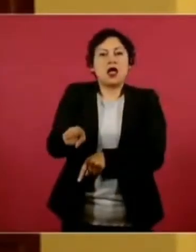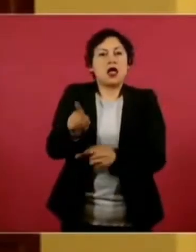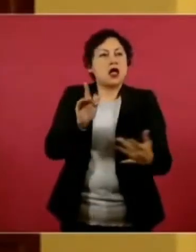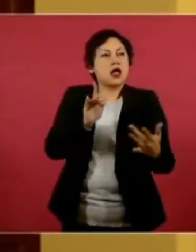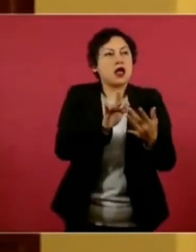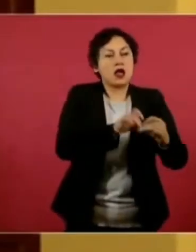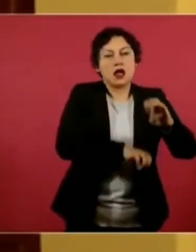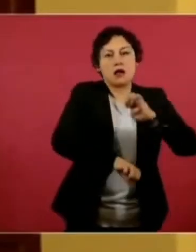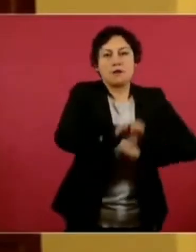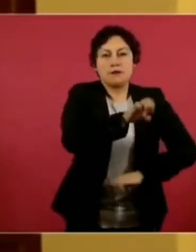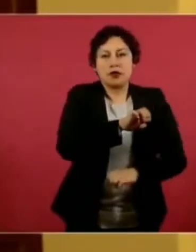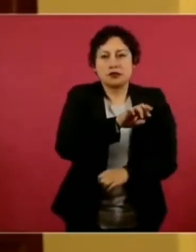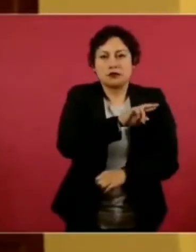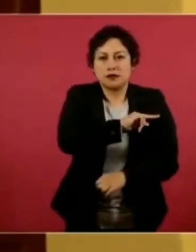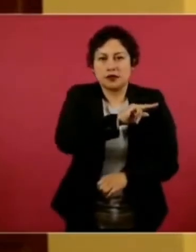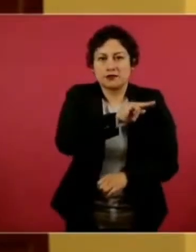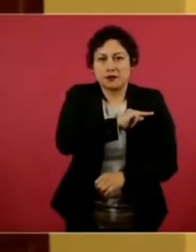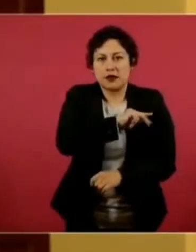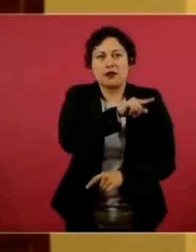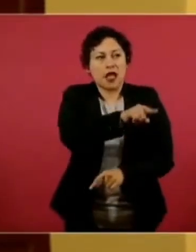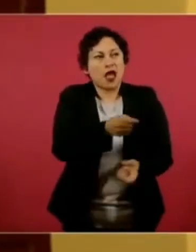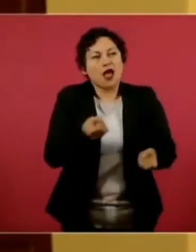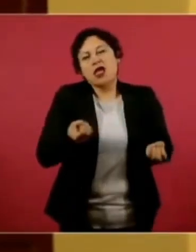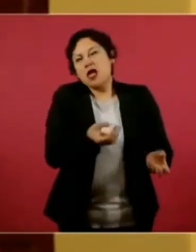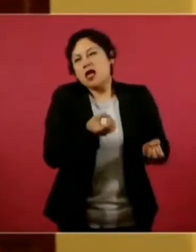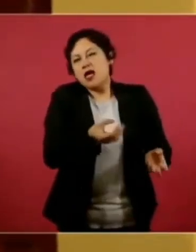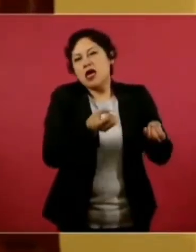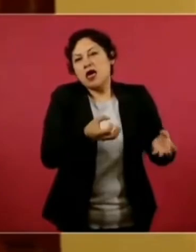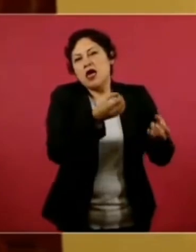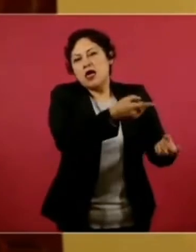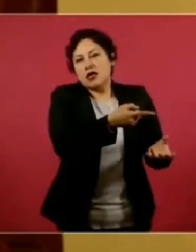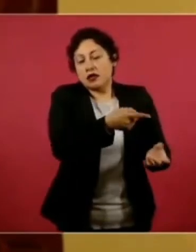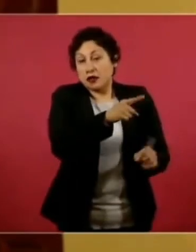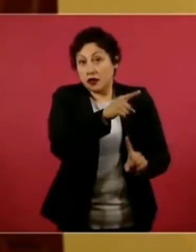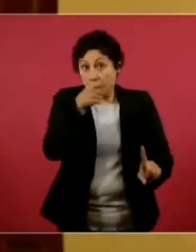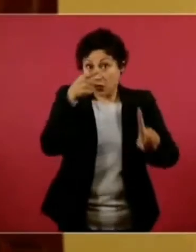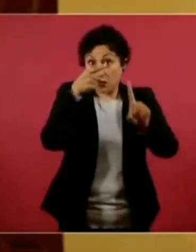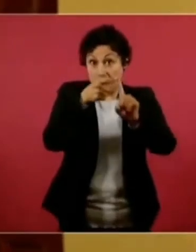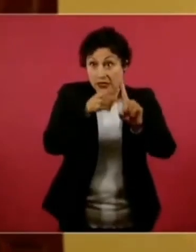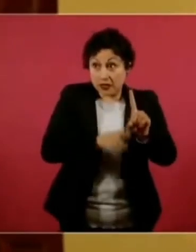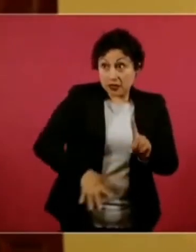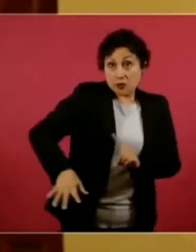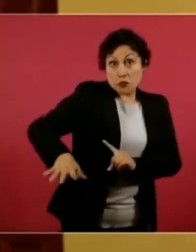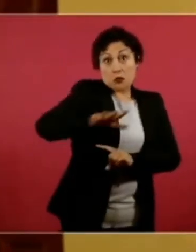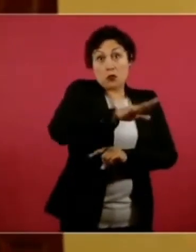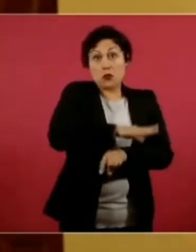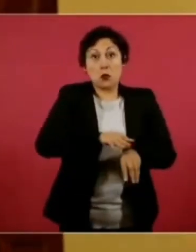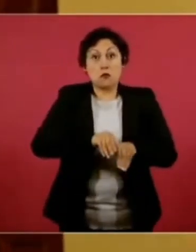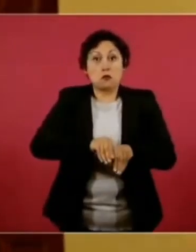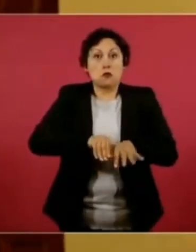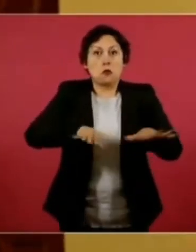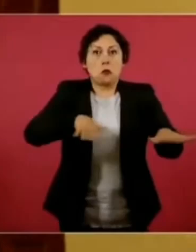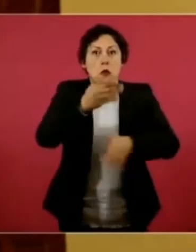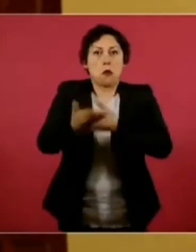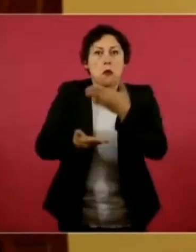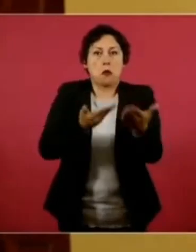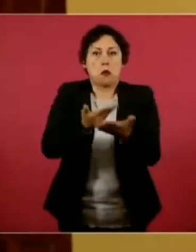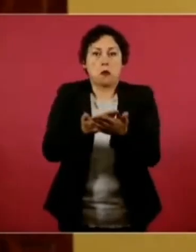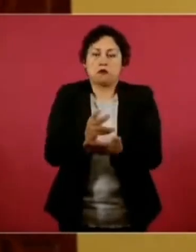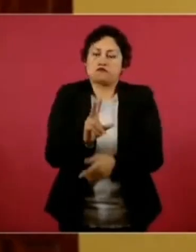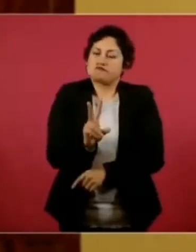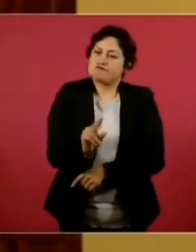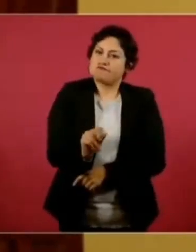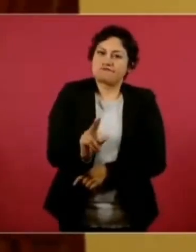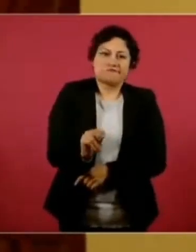únicamente garantizar la rentabilidad de esas centrales privadas. No buscaba garantizar la robustez de la red de transmisión,